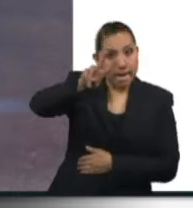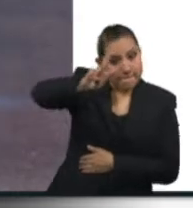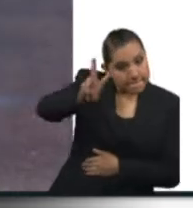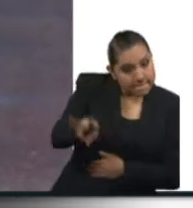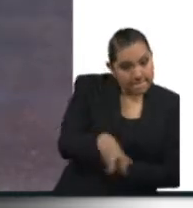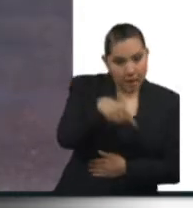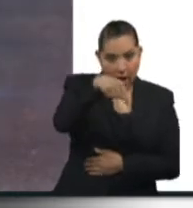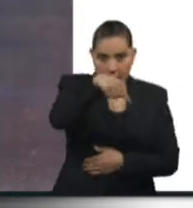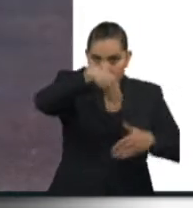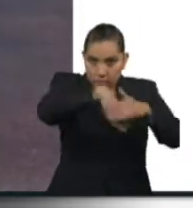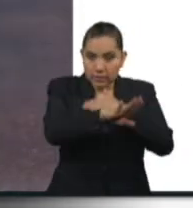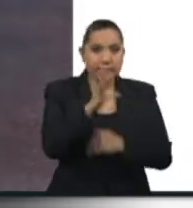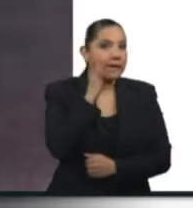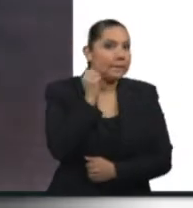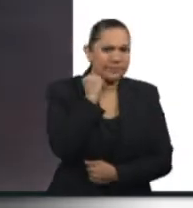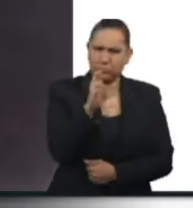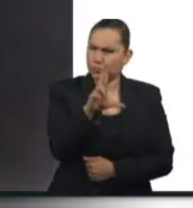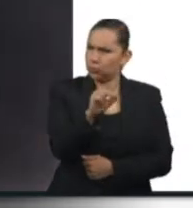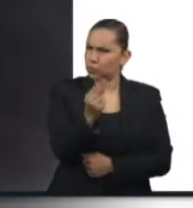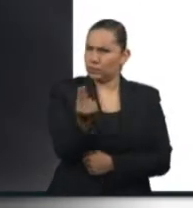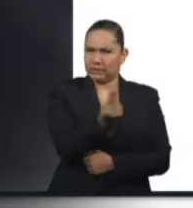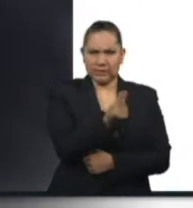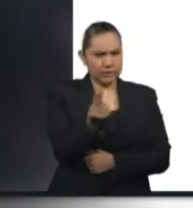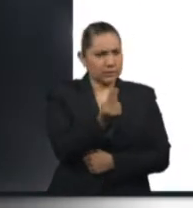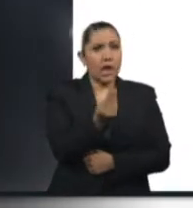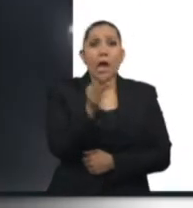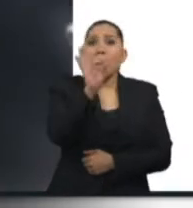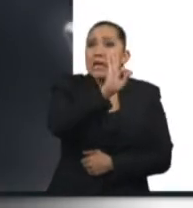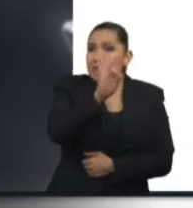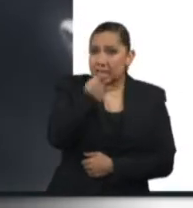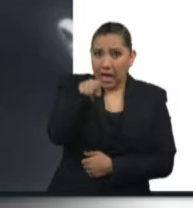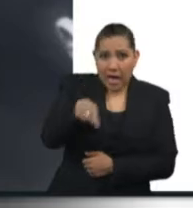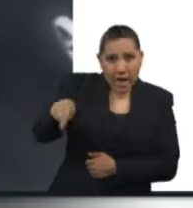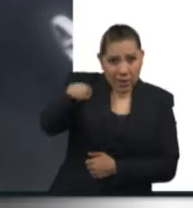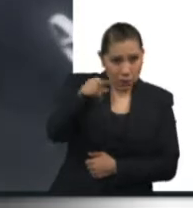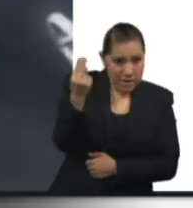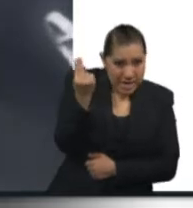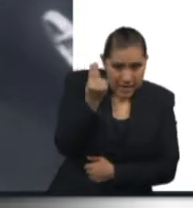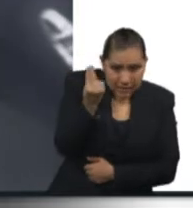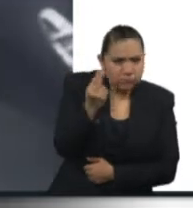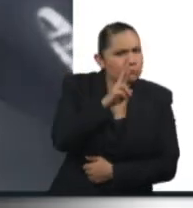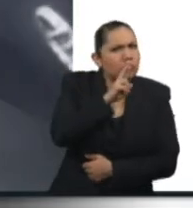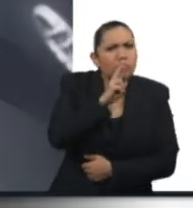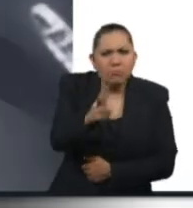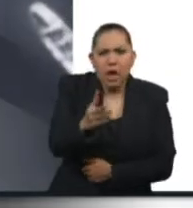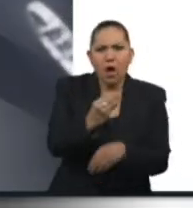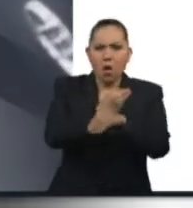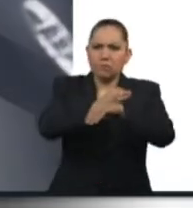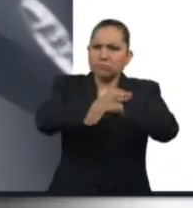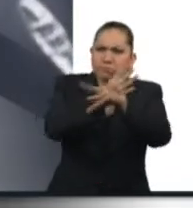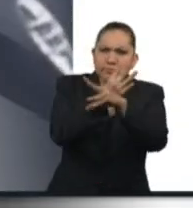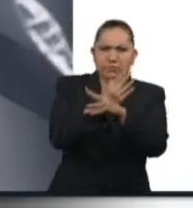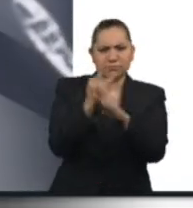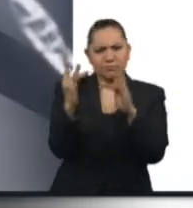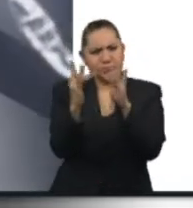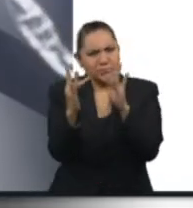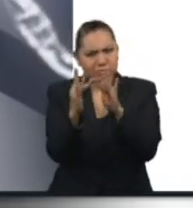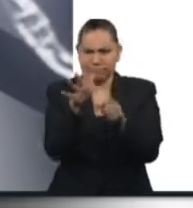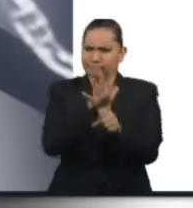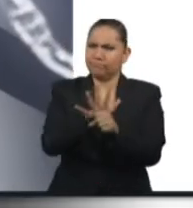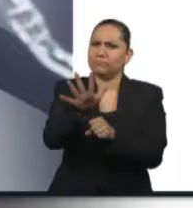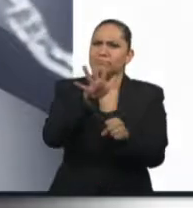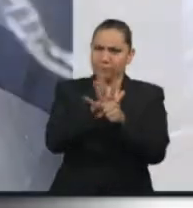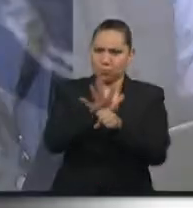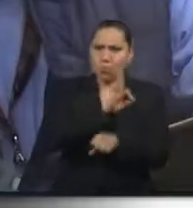ser necesarias las realicen, pero utilizando los mecanismos tecnológicos a su alcance que les permitan llevar a cabo reuniones a distancia, por